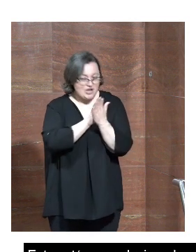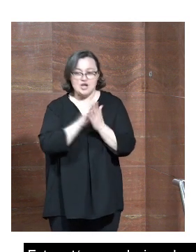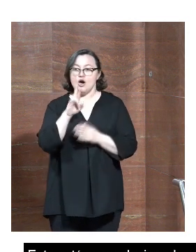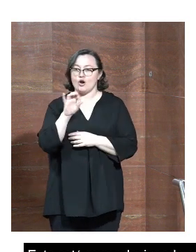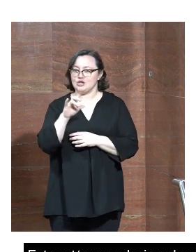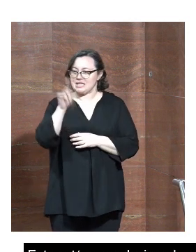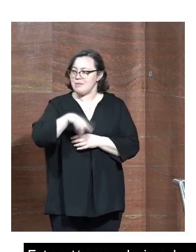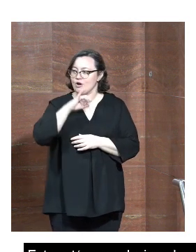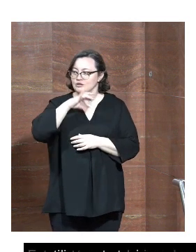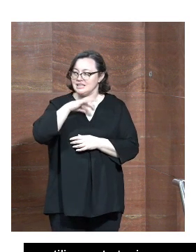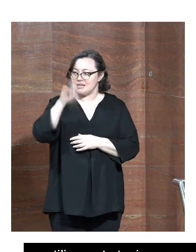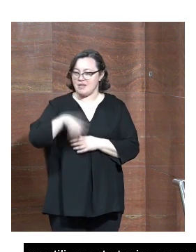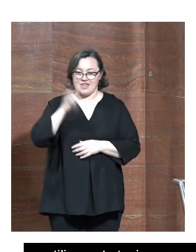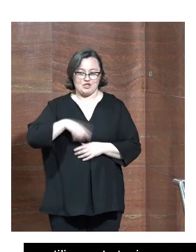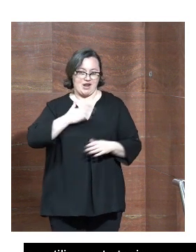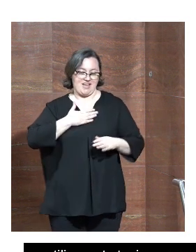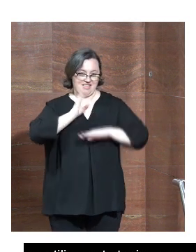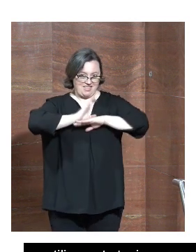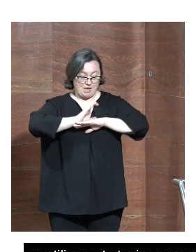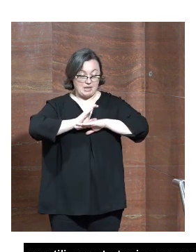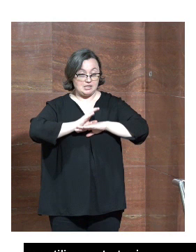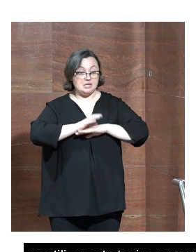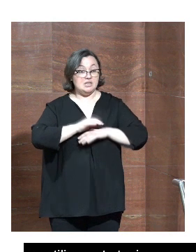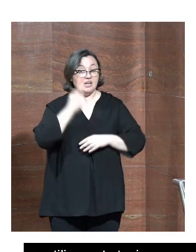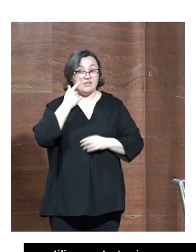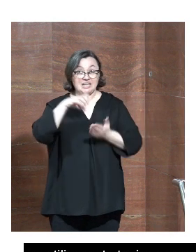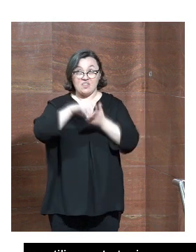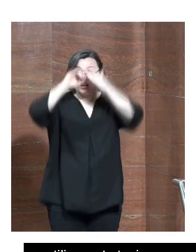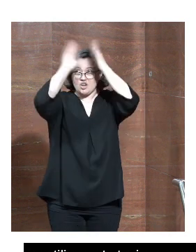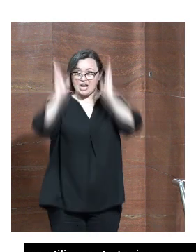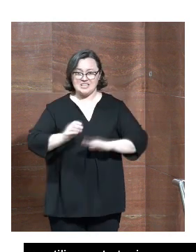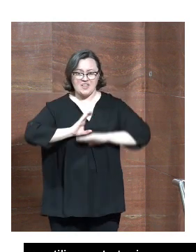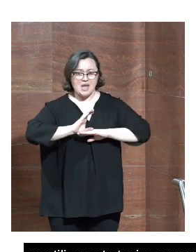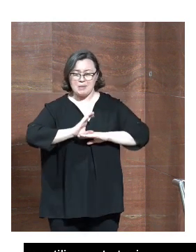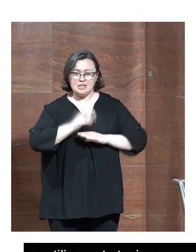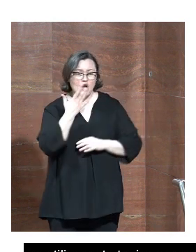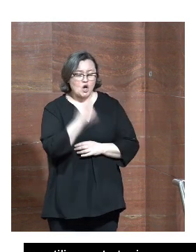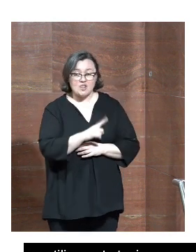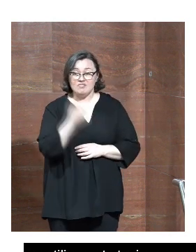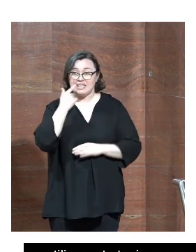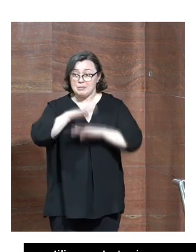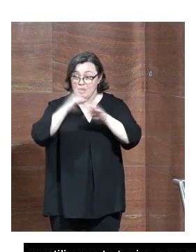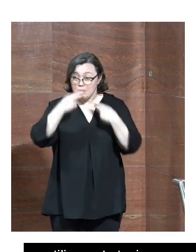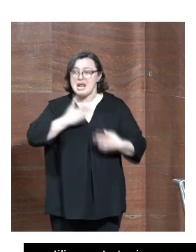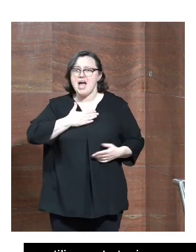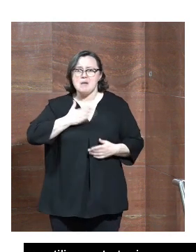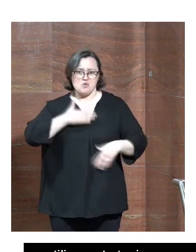Rosa Regatós, que nos ha invitado, la directora, el director, y no conocías este centro, y es de la Administración